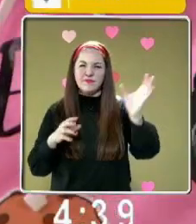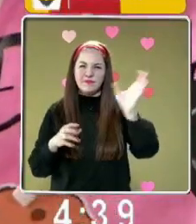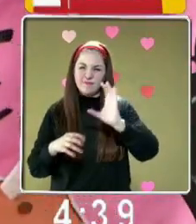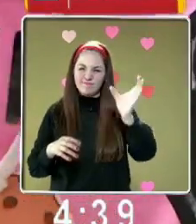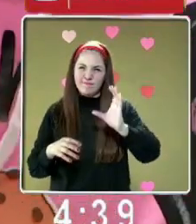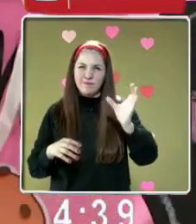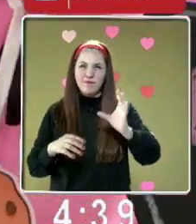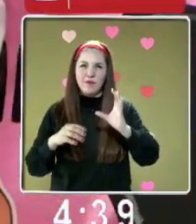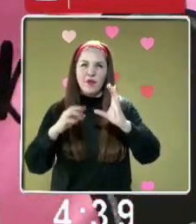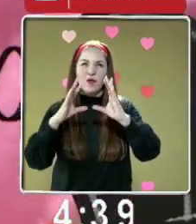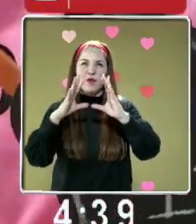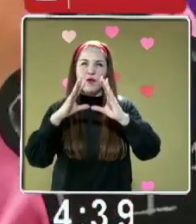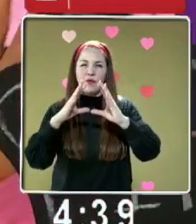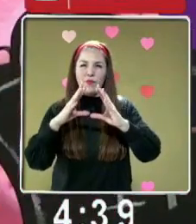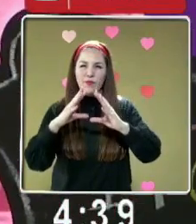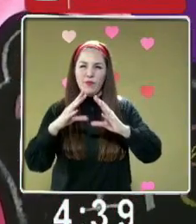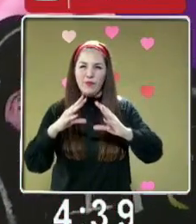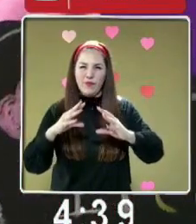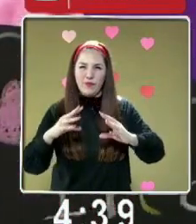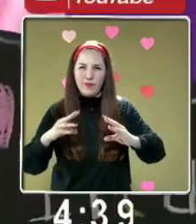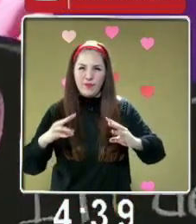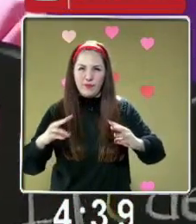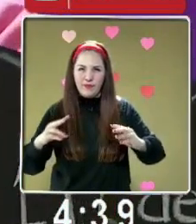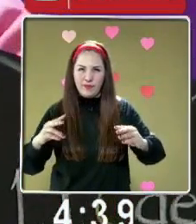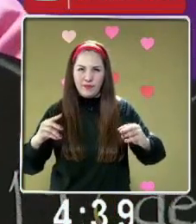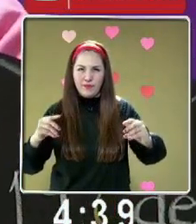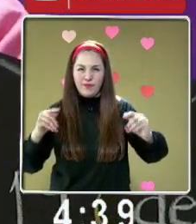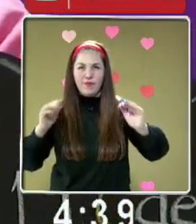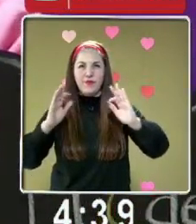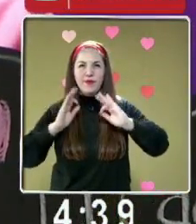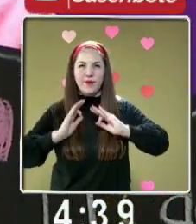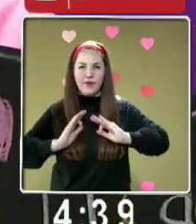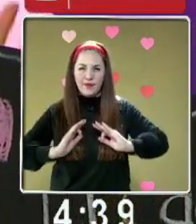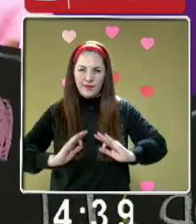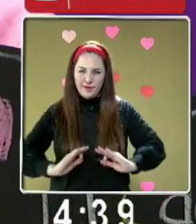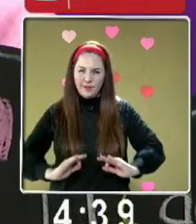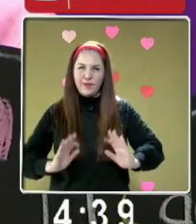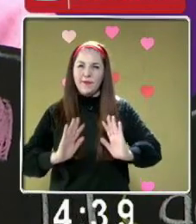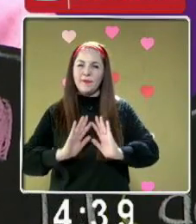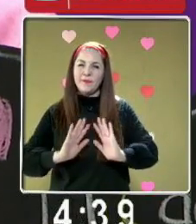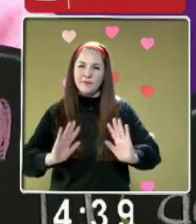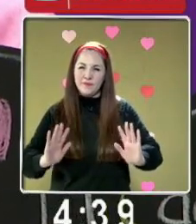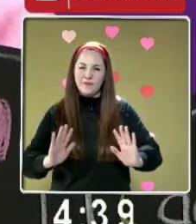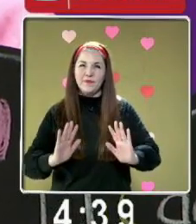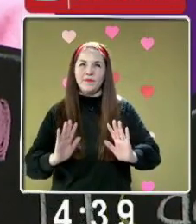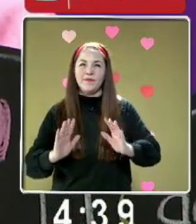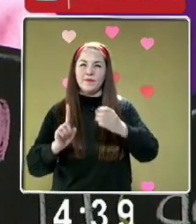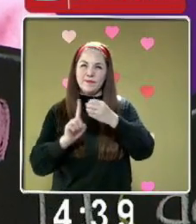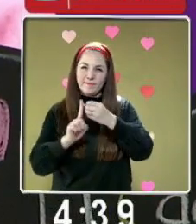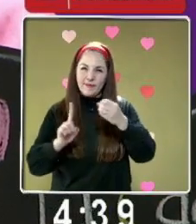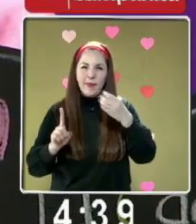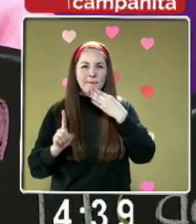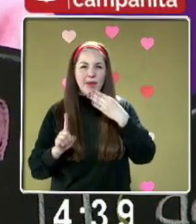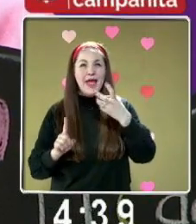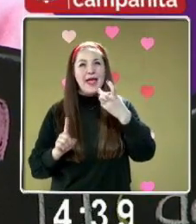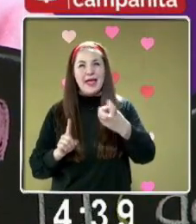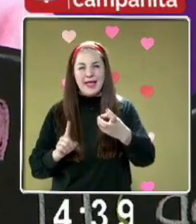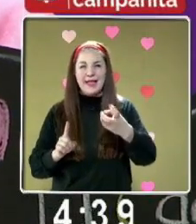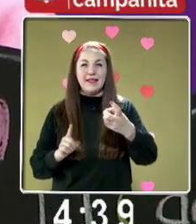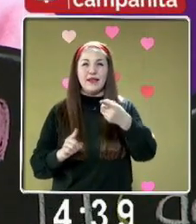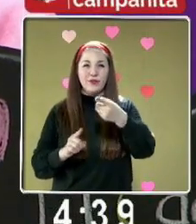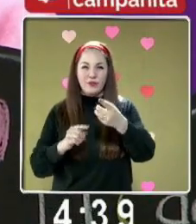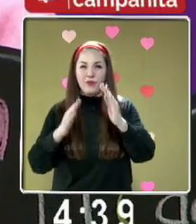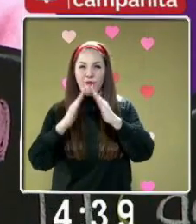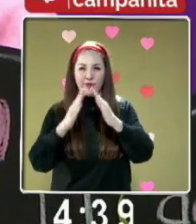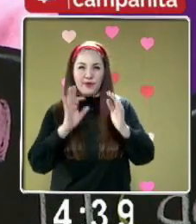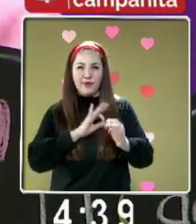el tiempo todo se va tranquilizando, todo se va retomando a su lugar. Entonces, este es un frasco que tú puedes hacer